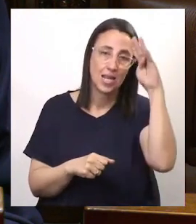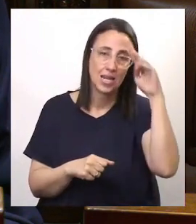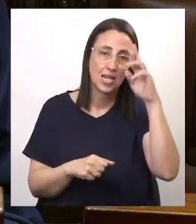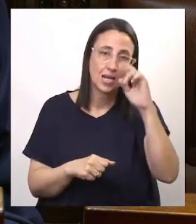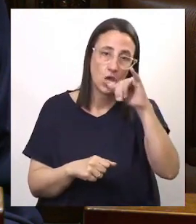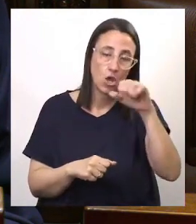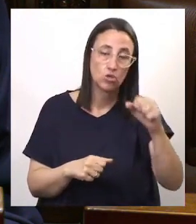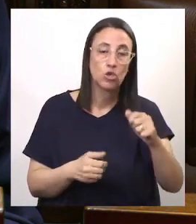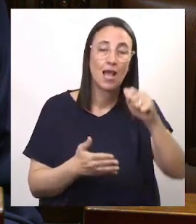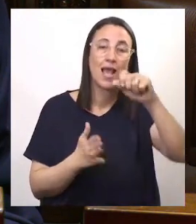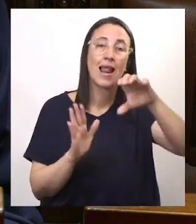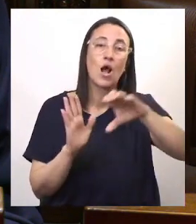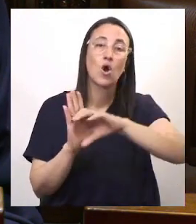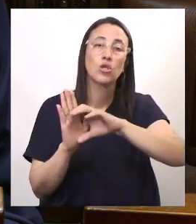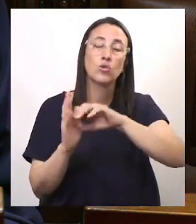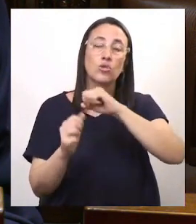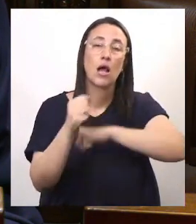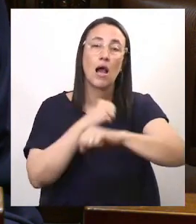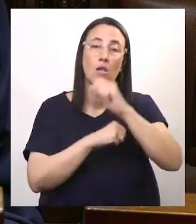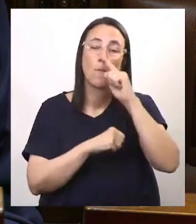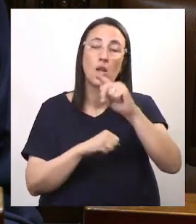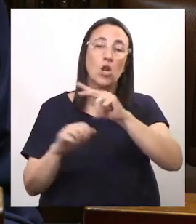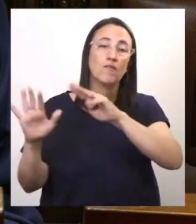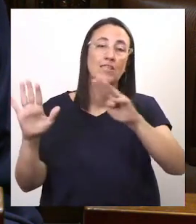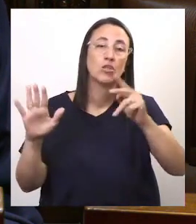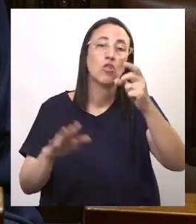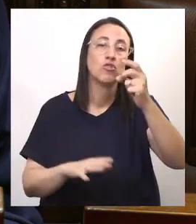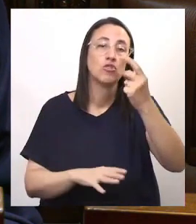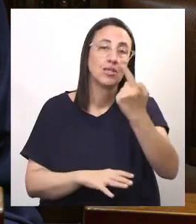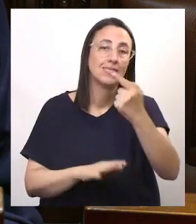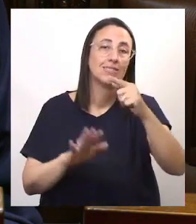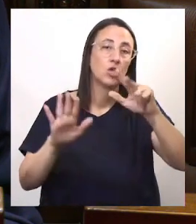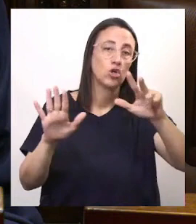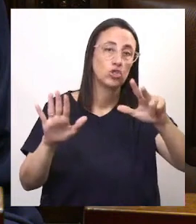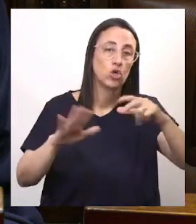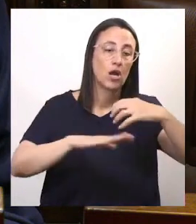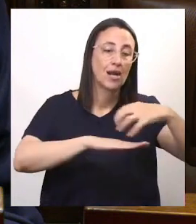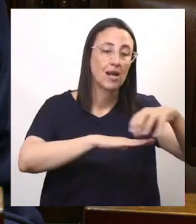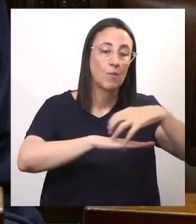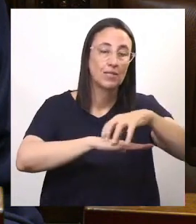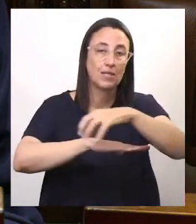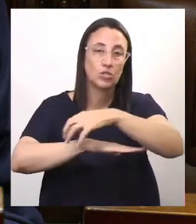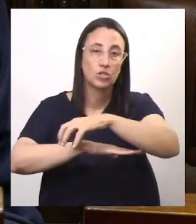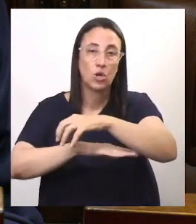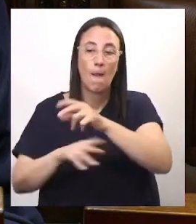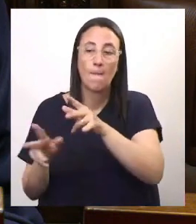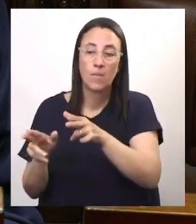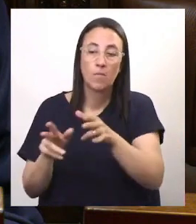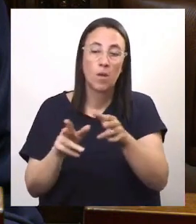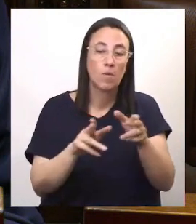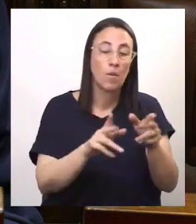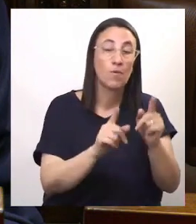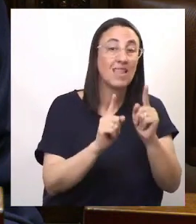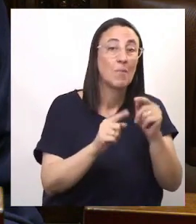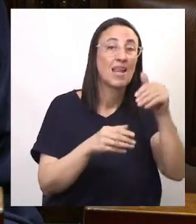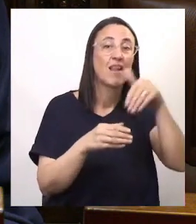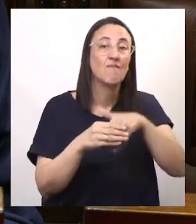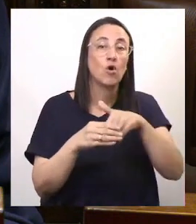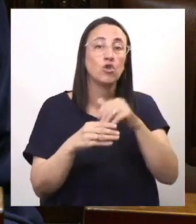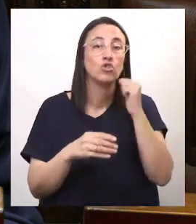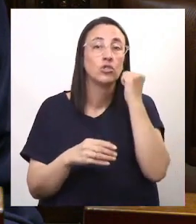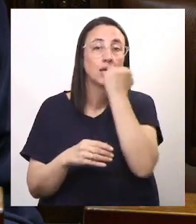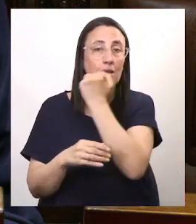Constitución de 1918 la representación proporcional y el sufragio secreto,